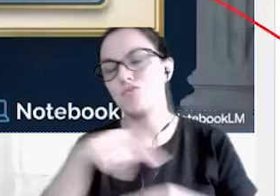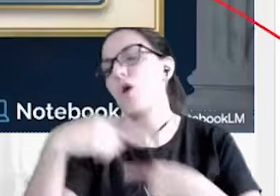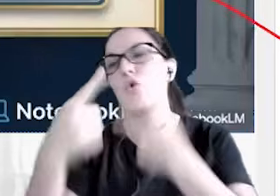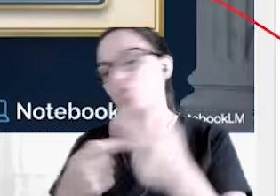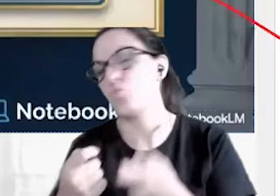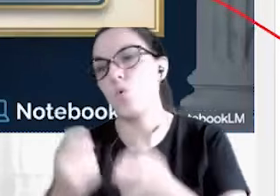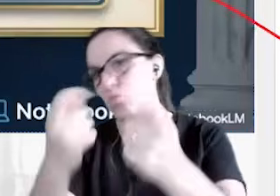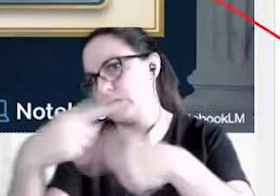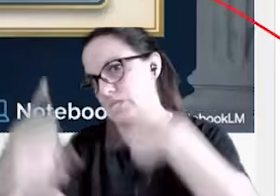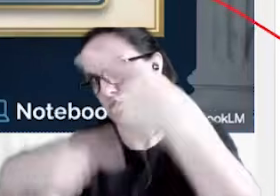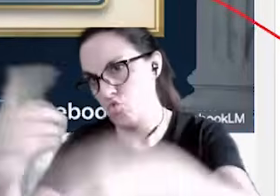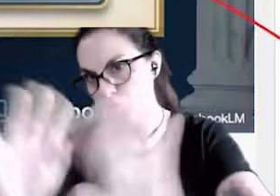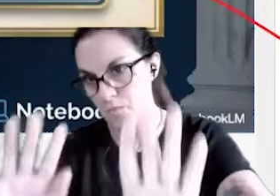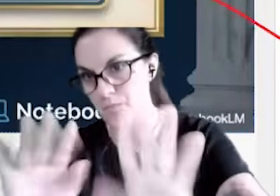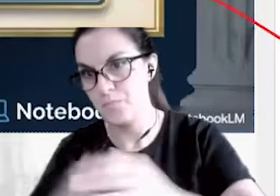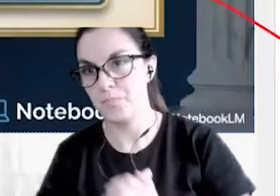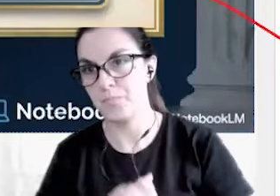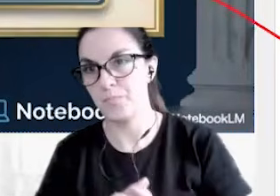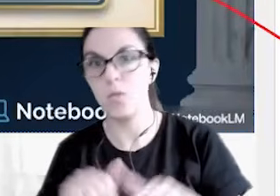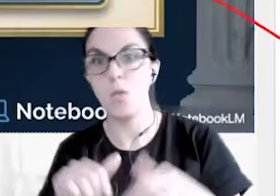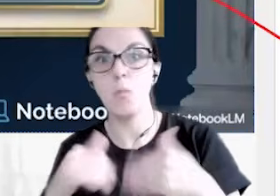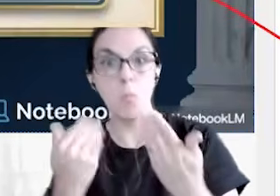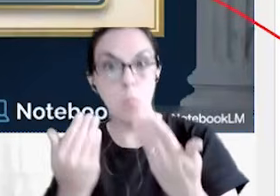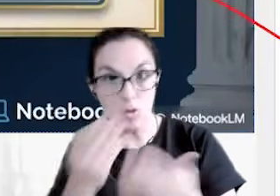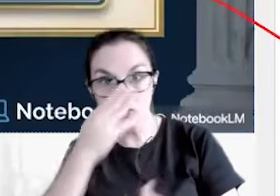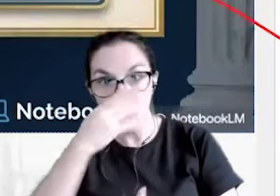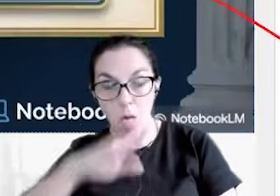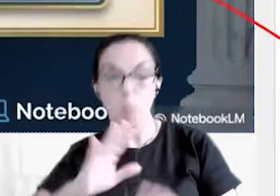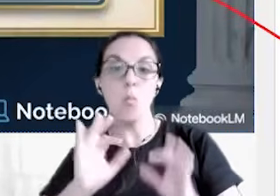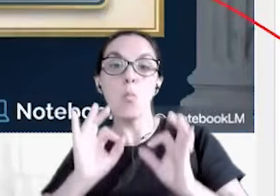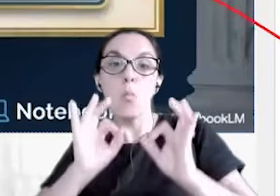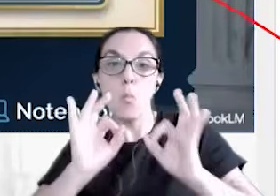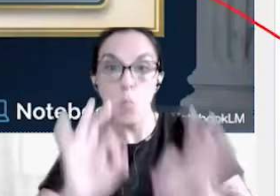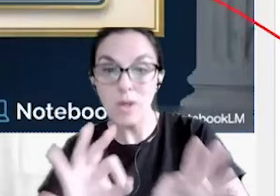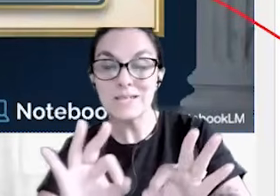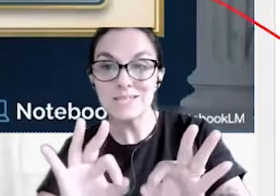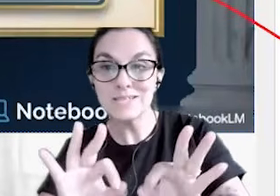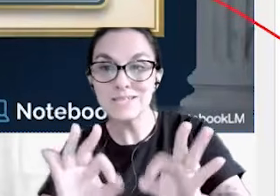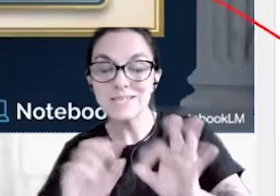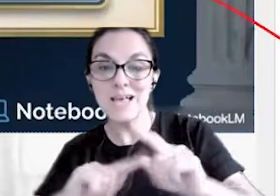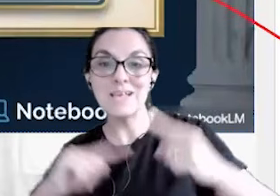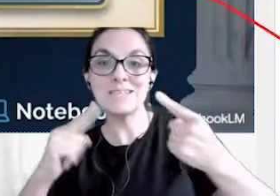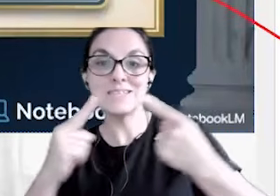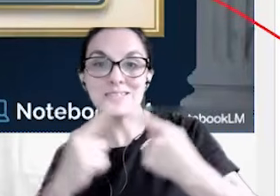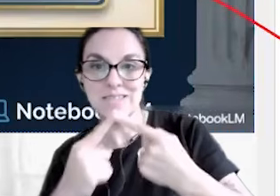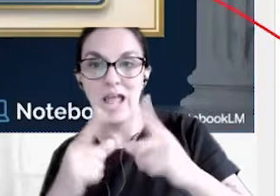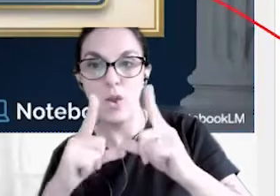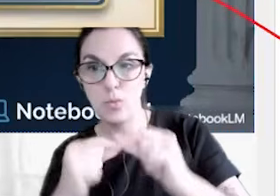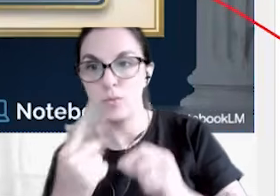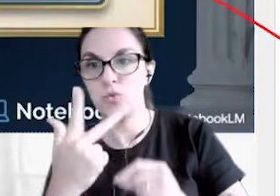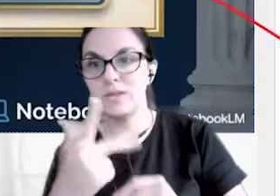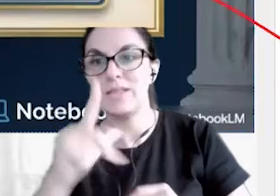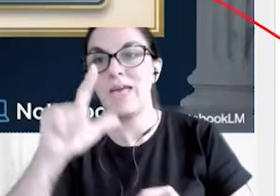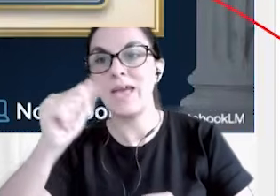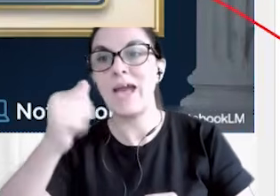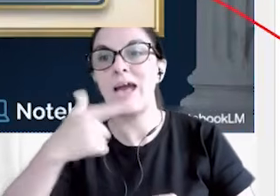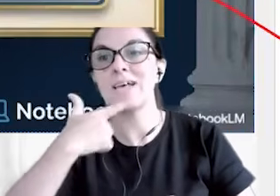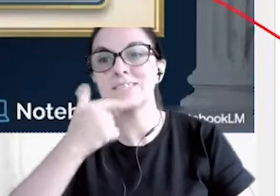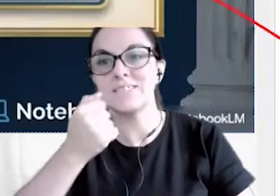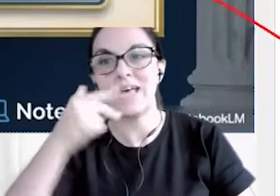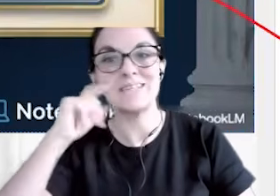Así llegó a la sala 3 de casación. En la sala